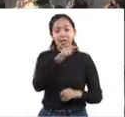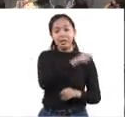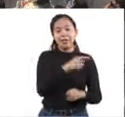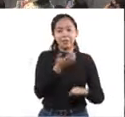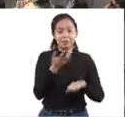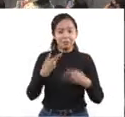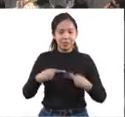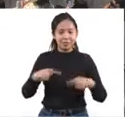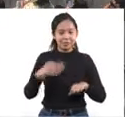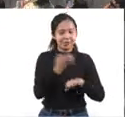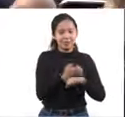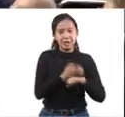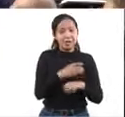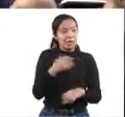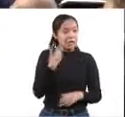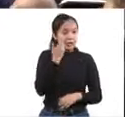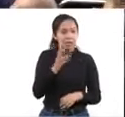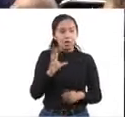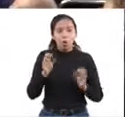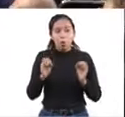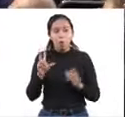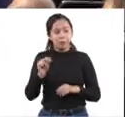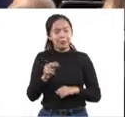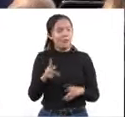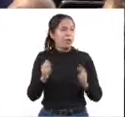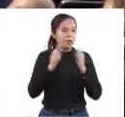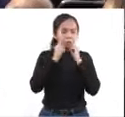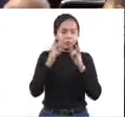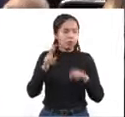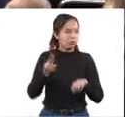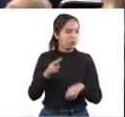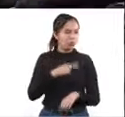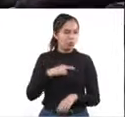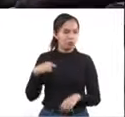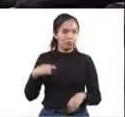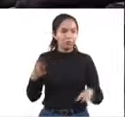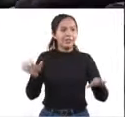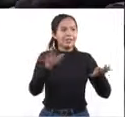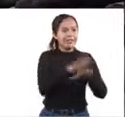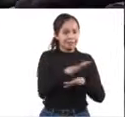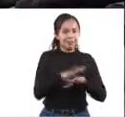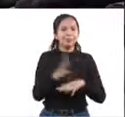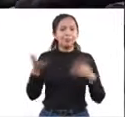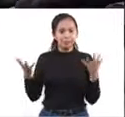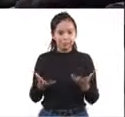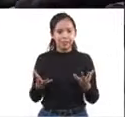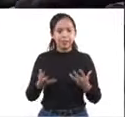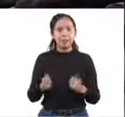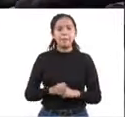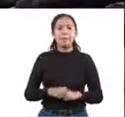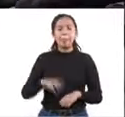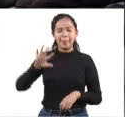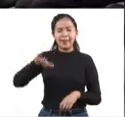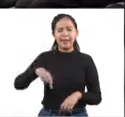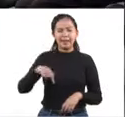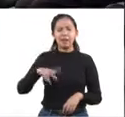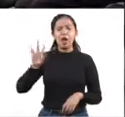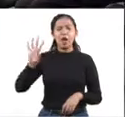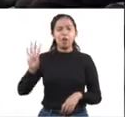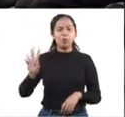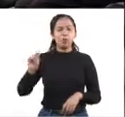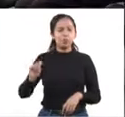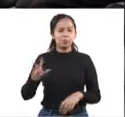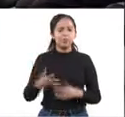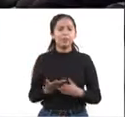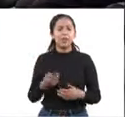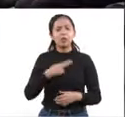transformando. Y una de las transformaciones en estos tiempos de la cuarta transformación,